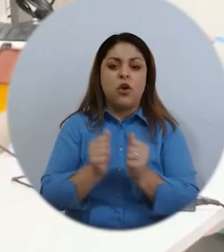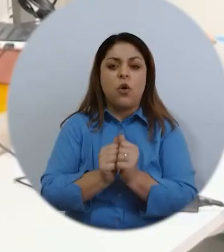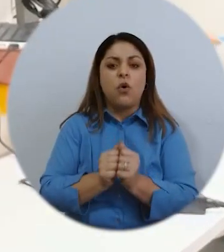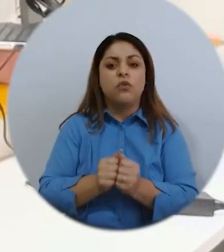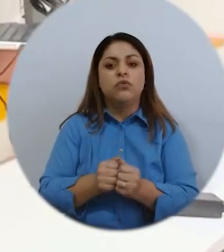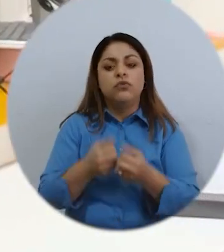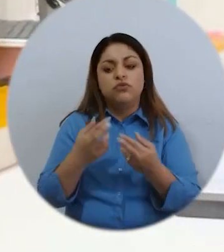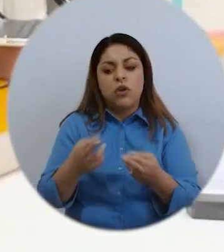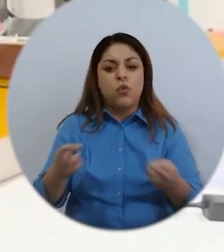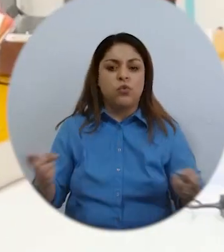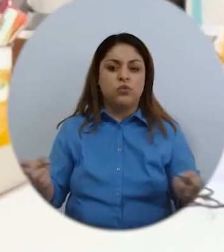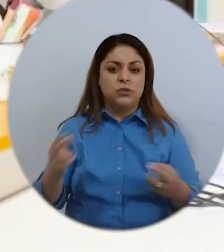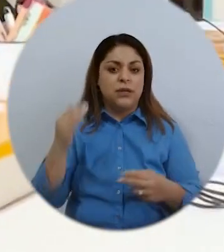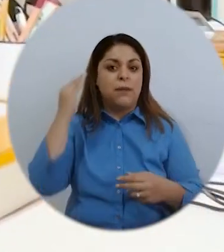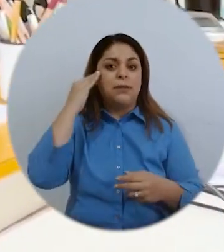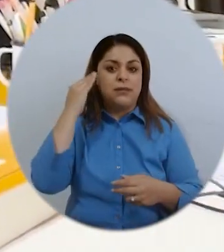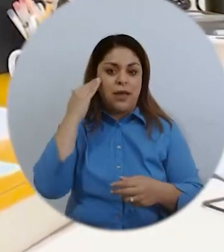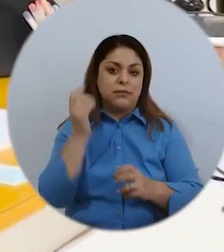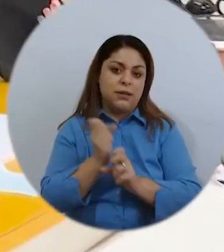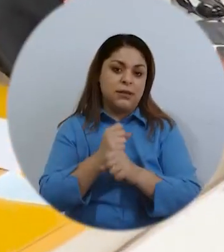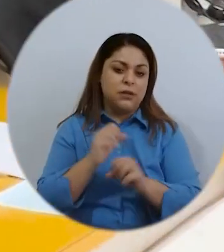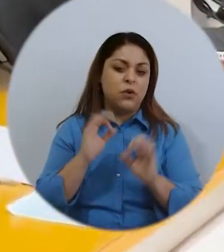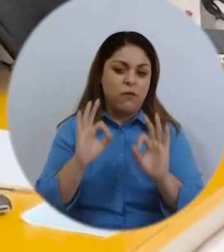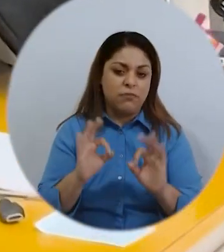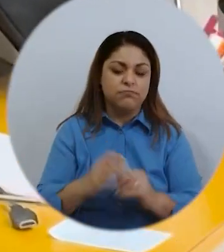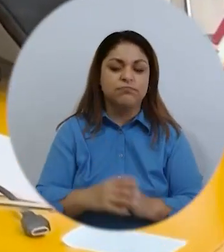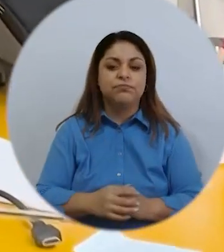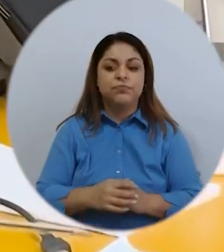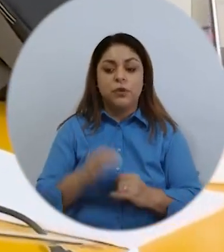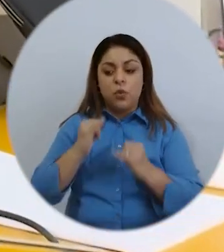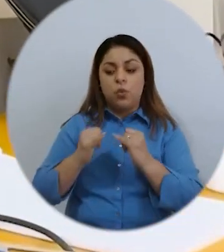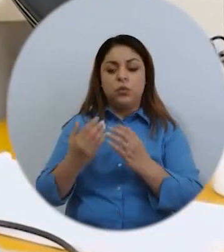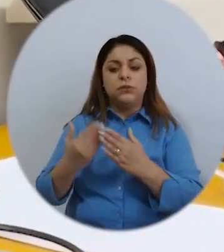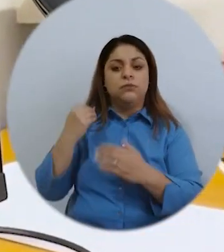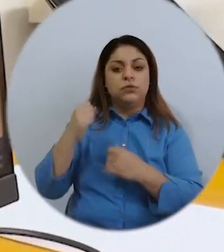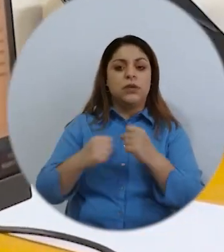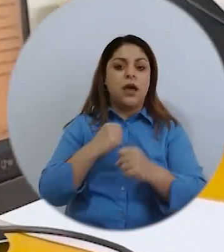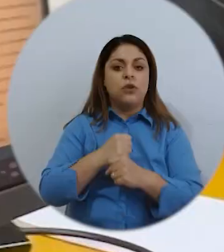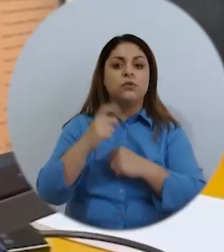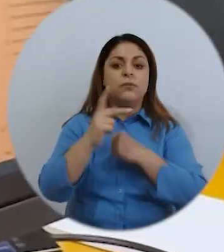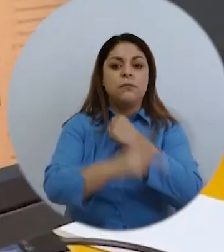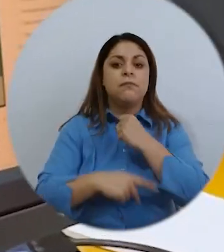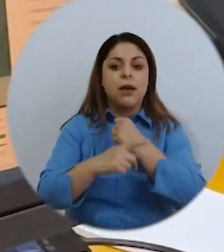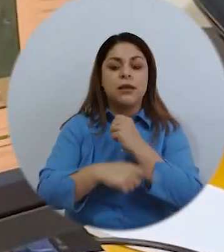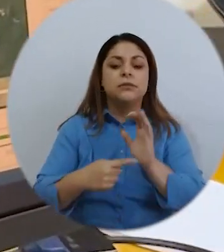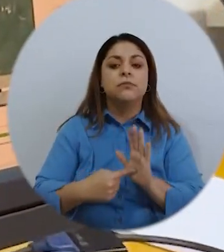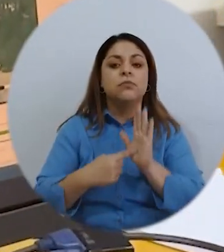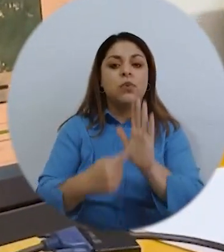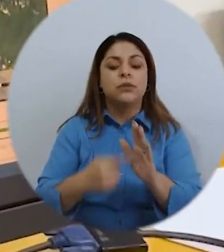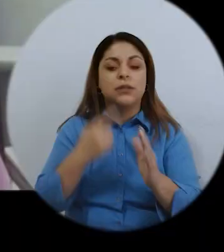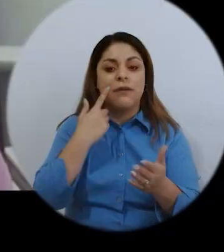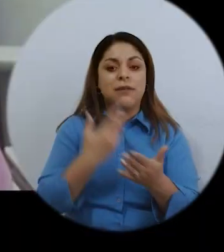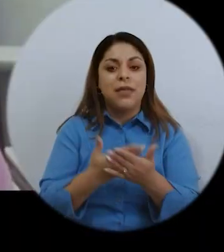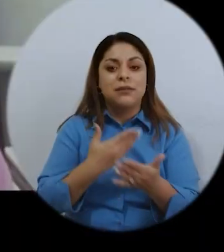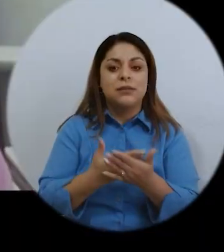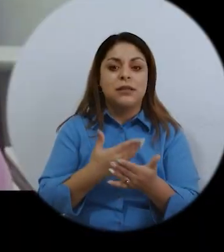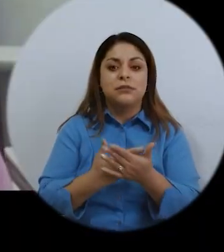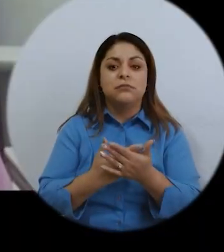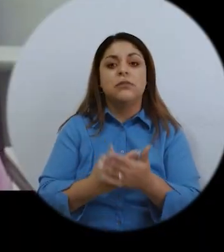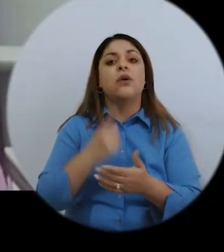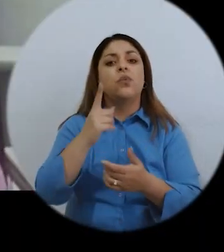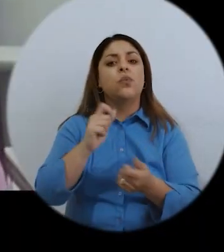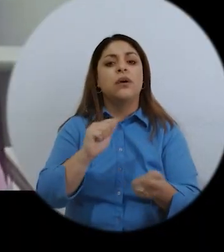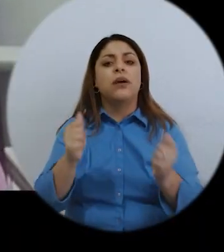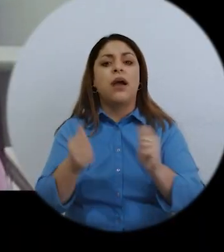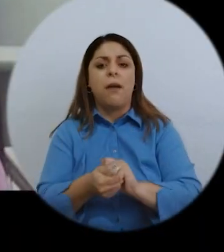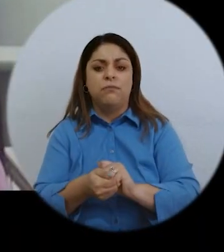necesariamente con los recursos y las capacidades para hacerlo bien. En los últimos años, el país pareciera estar mostrando evidencias de un